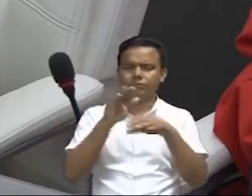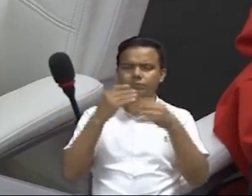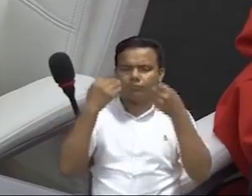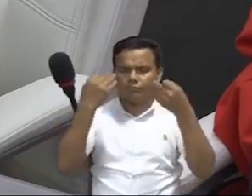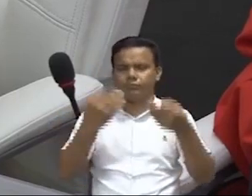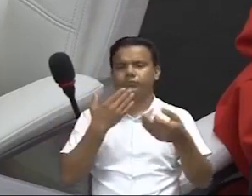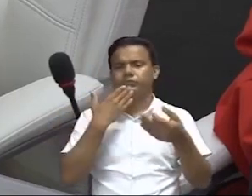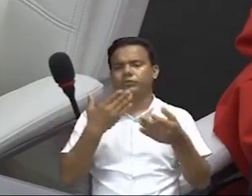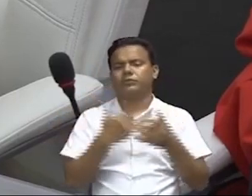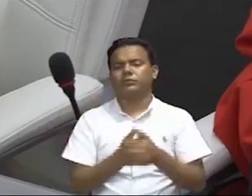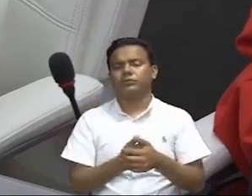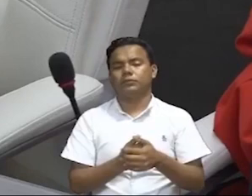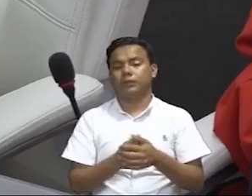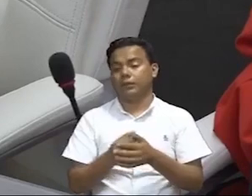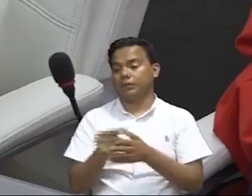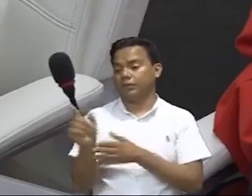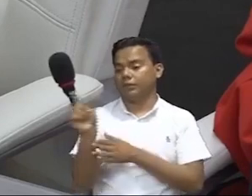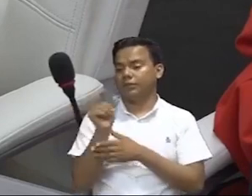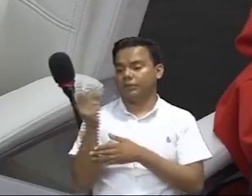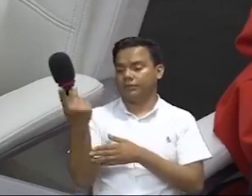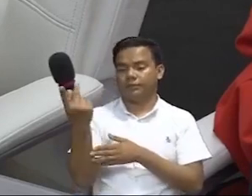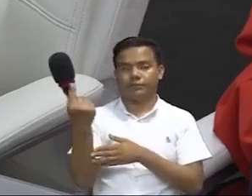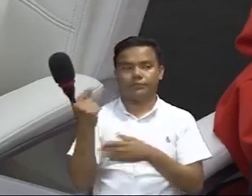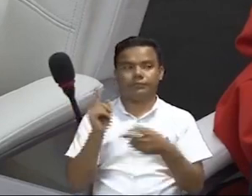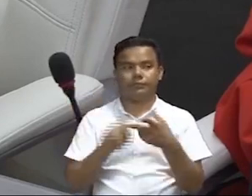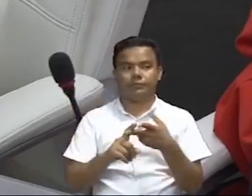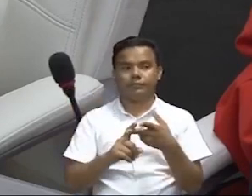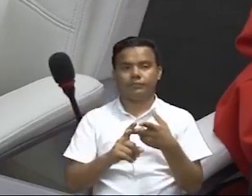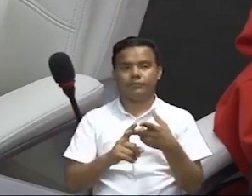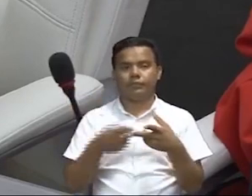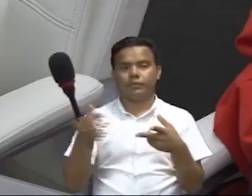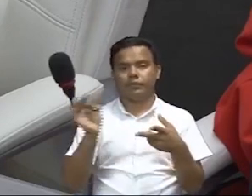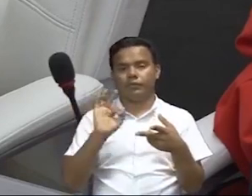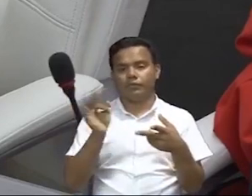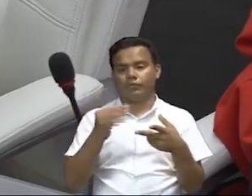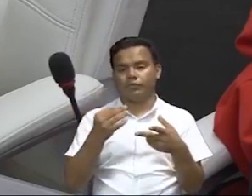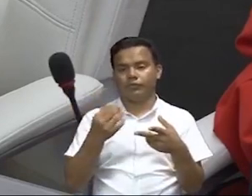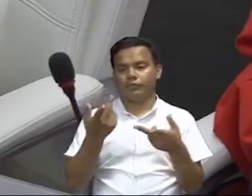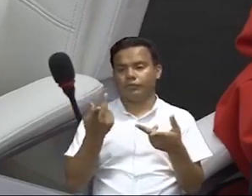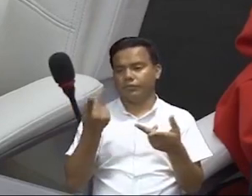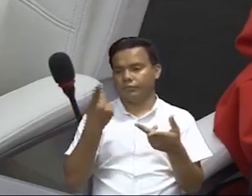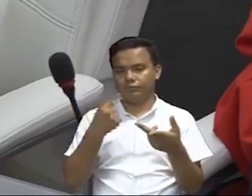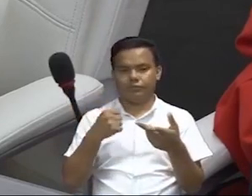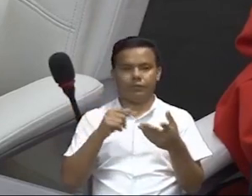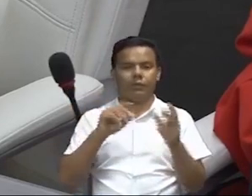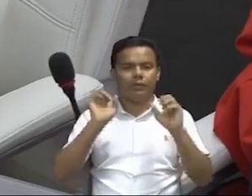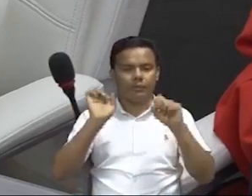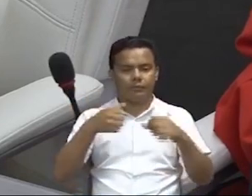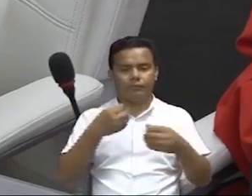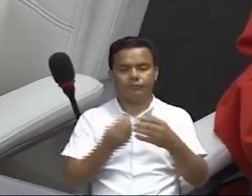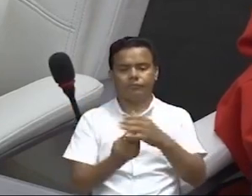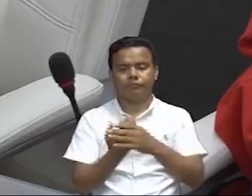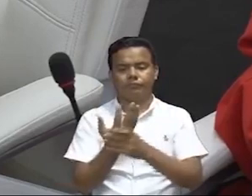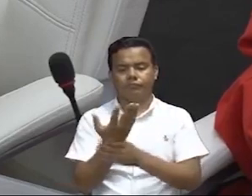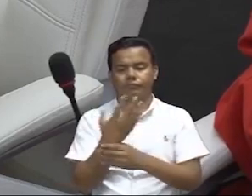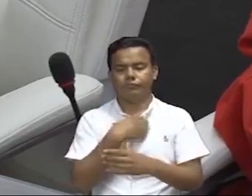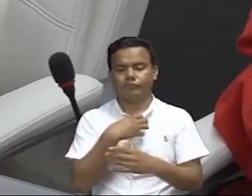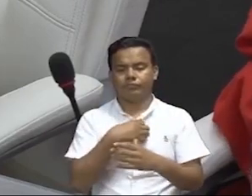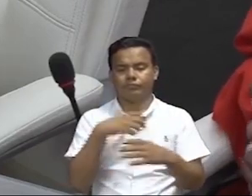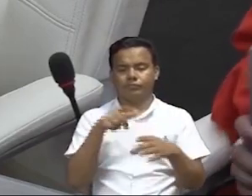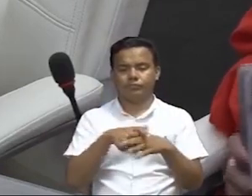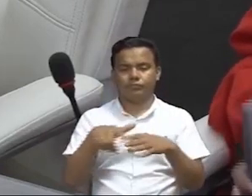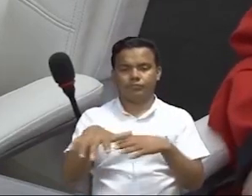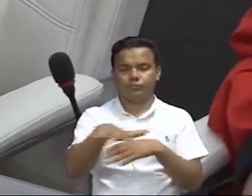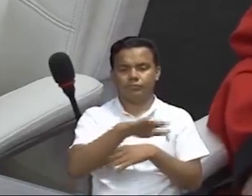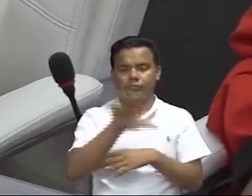Tenemos acceso al crédito, acceso a recursos financieros para sembrar en nuestra tierra. El